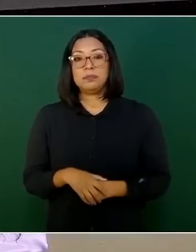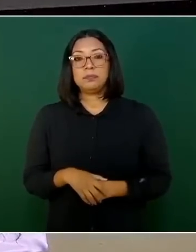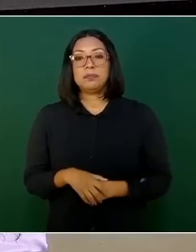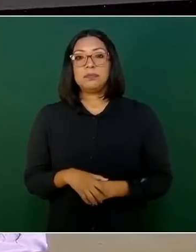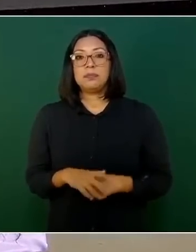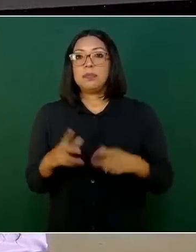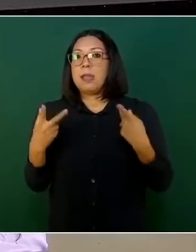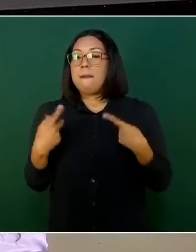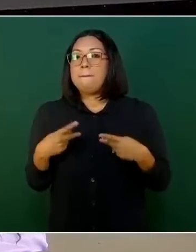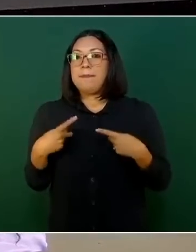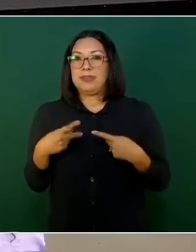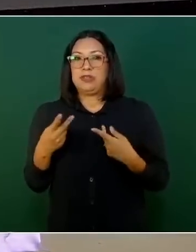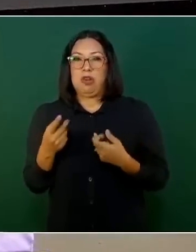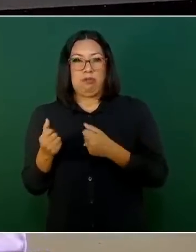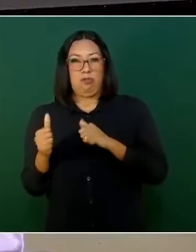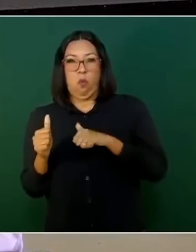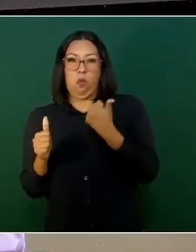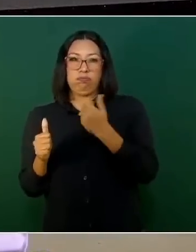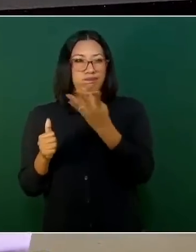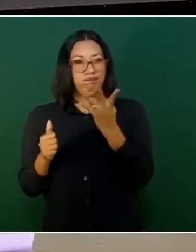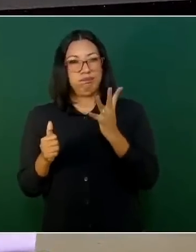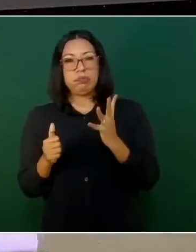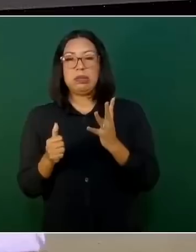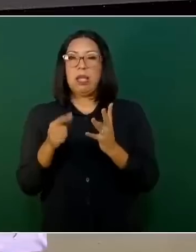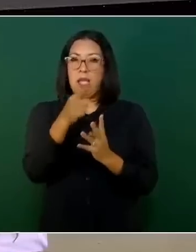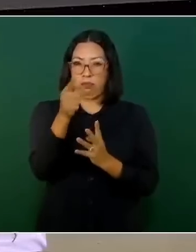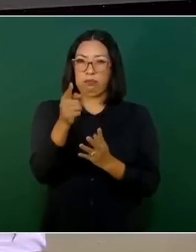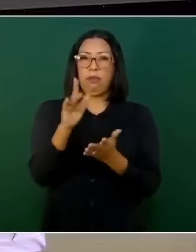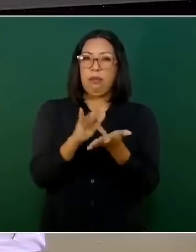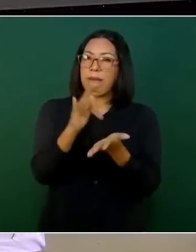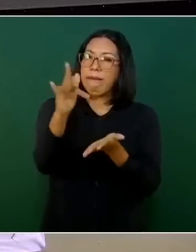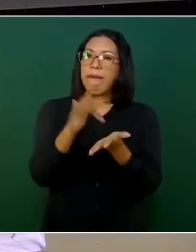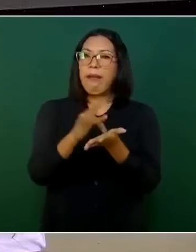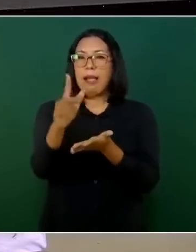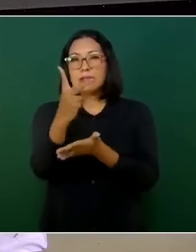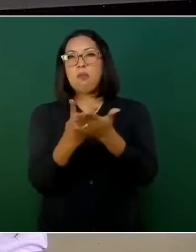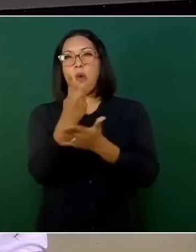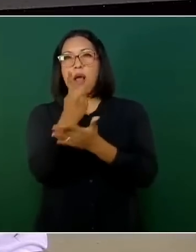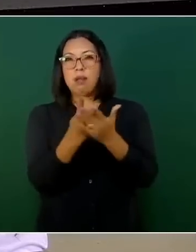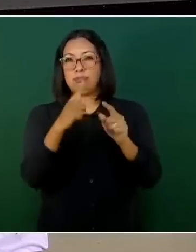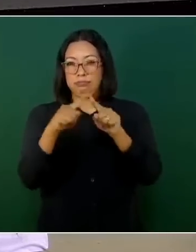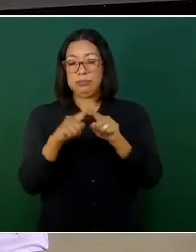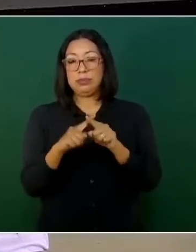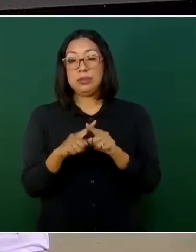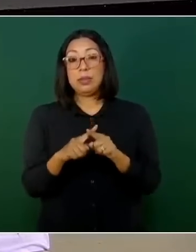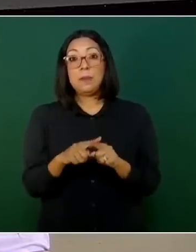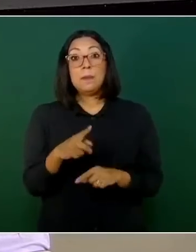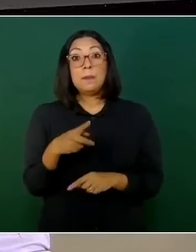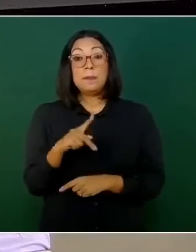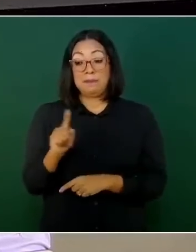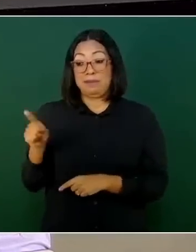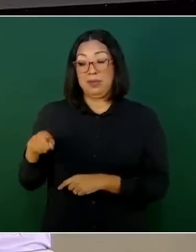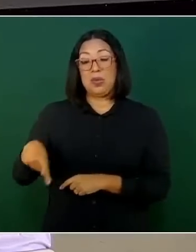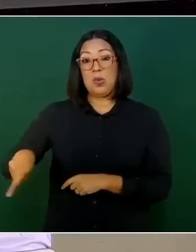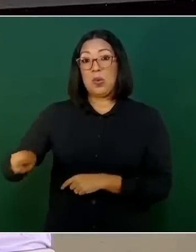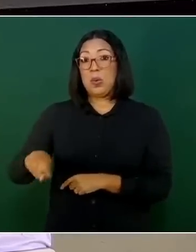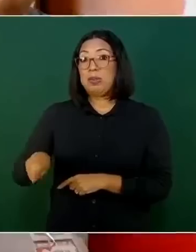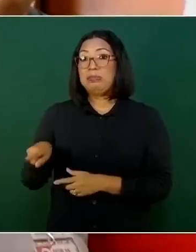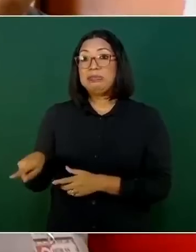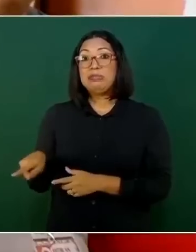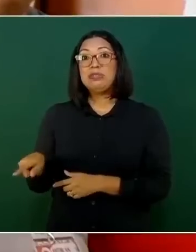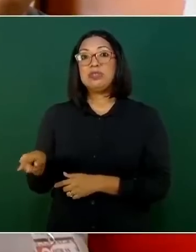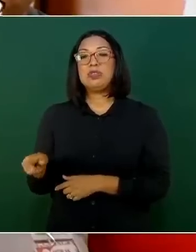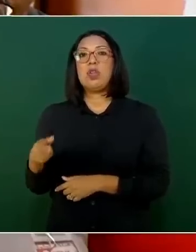todos sus programas sociales, pero no les da, presidente, para comprar la medicina, para pagar